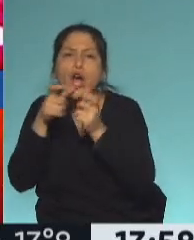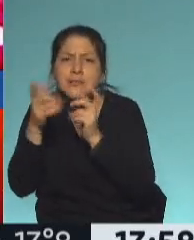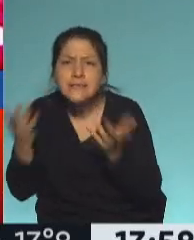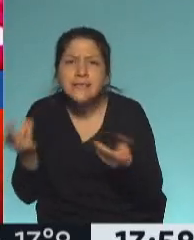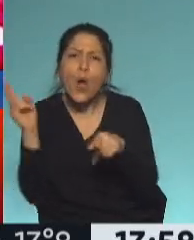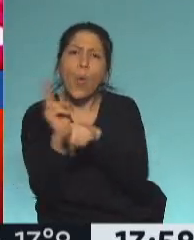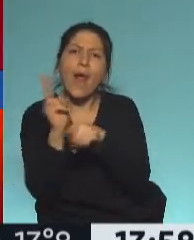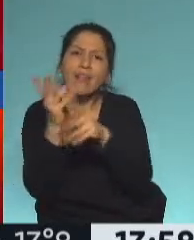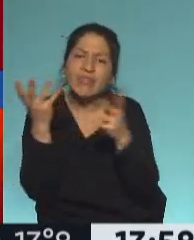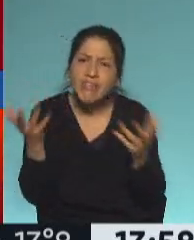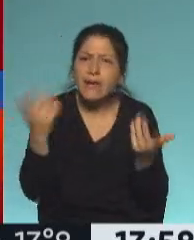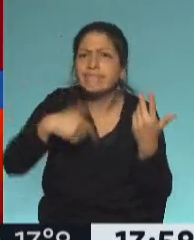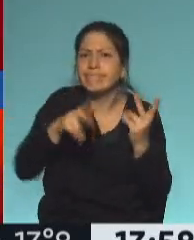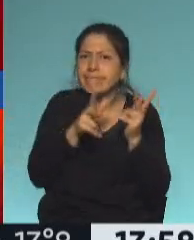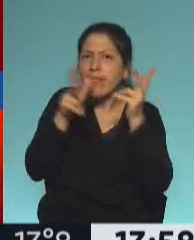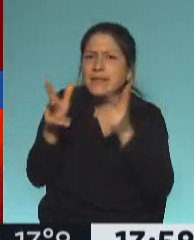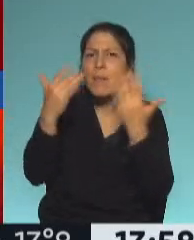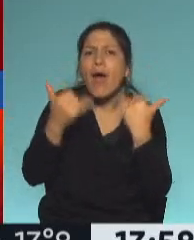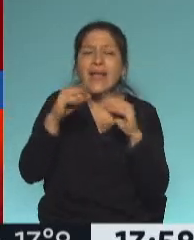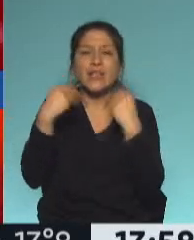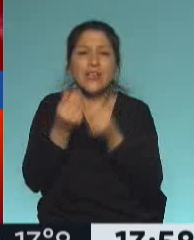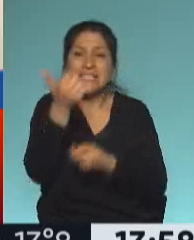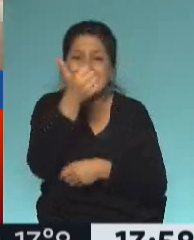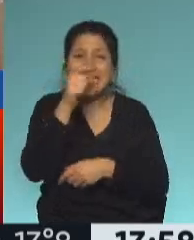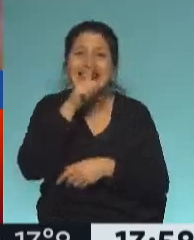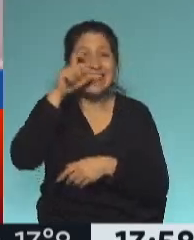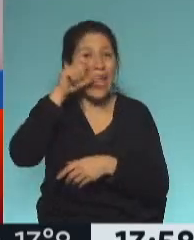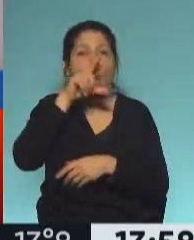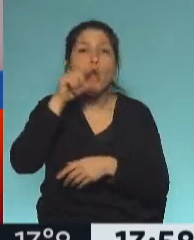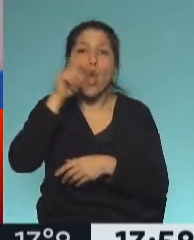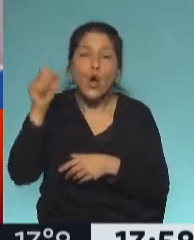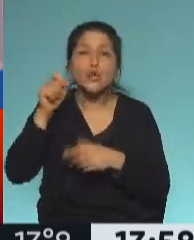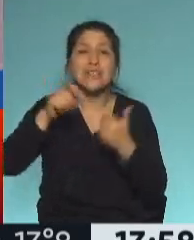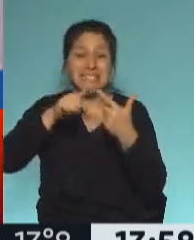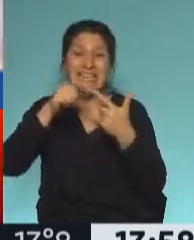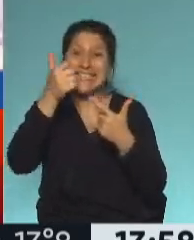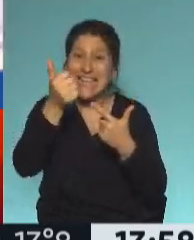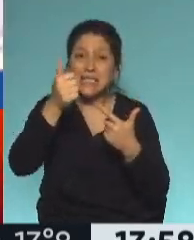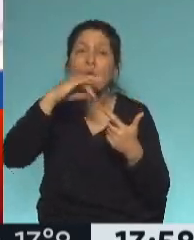los guardianes, decíamos que tenemos a 6 teólogos y 6 juristas, lo